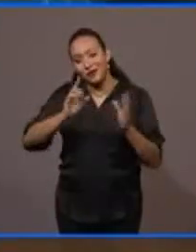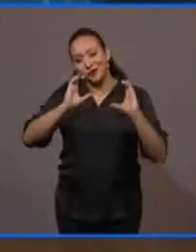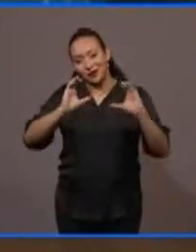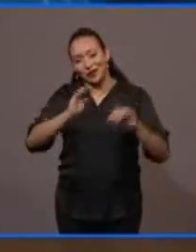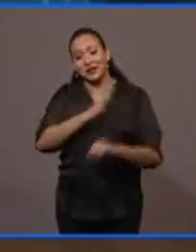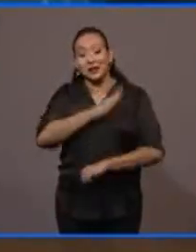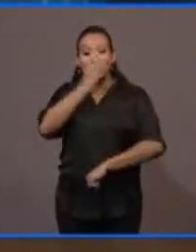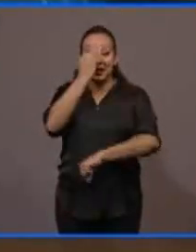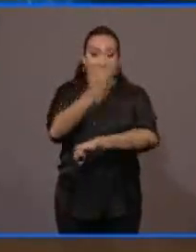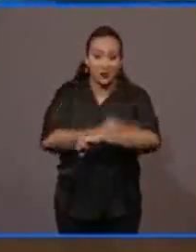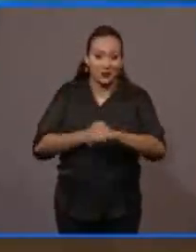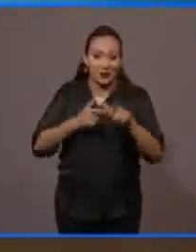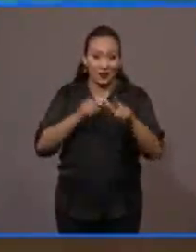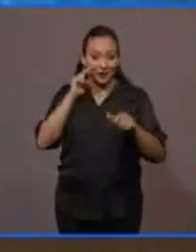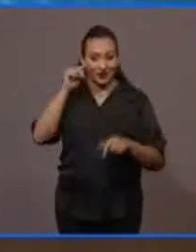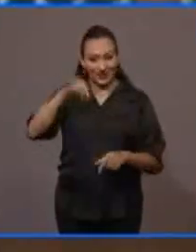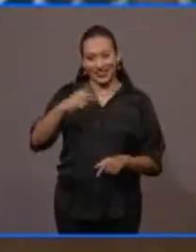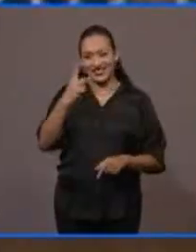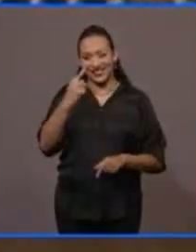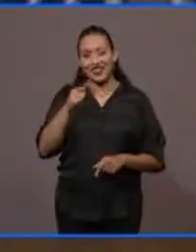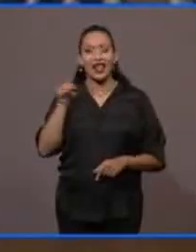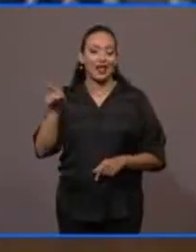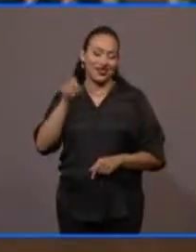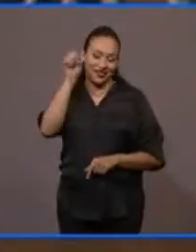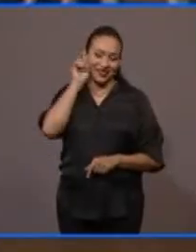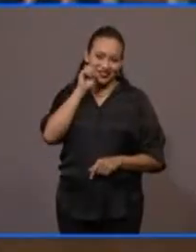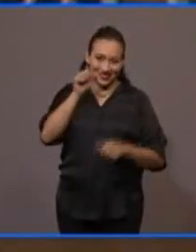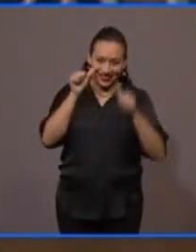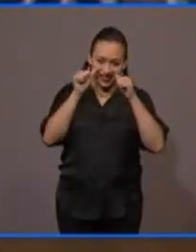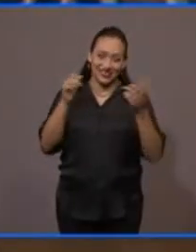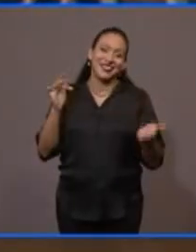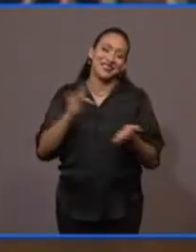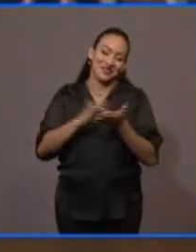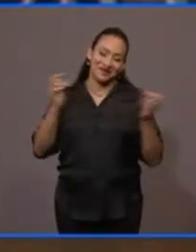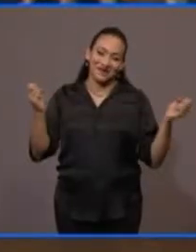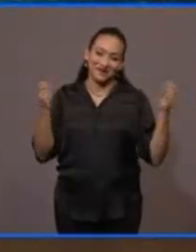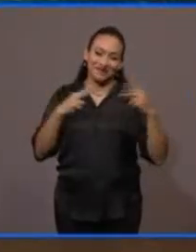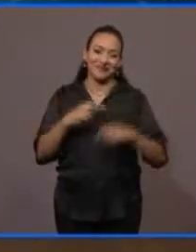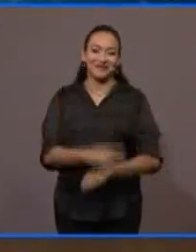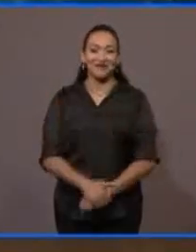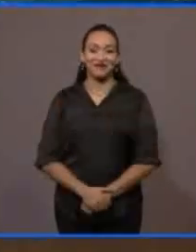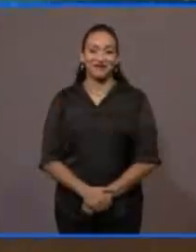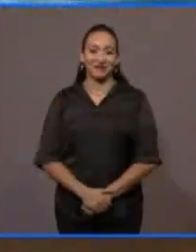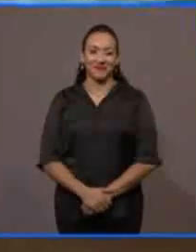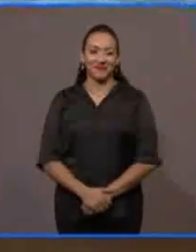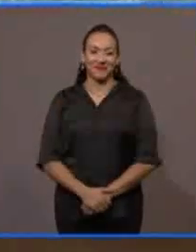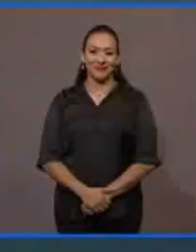nosotros. Manténgase pendiente de esta señal. Soy Óscar González. Nos vemos en la próxima.